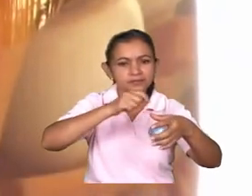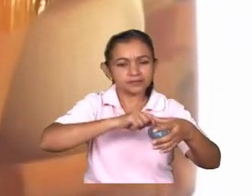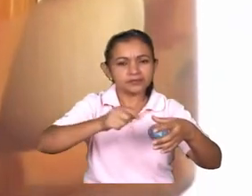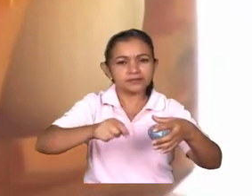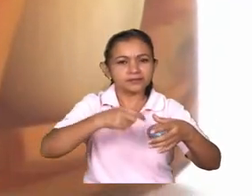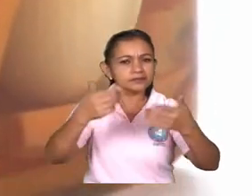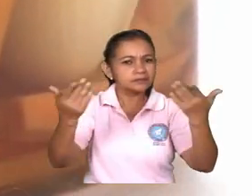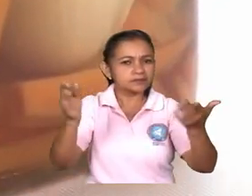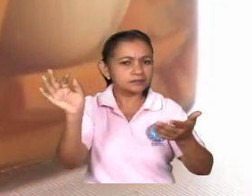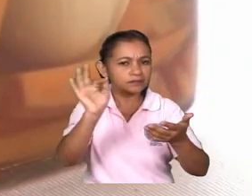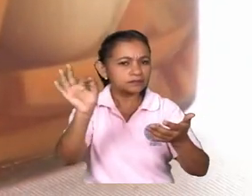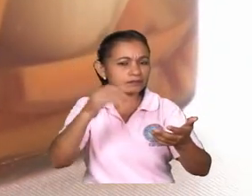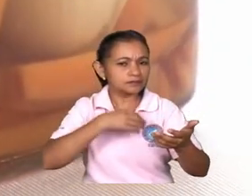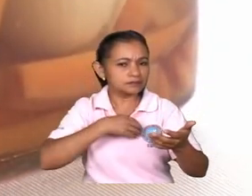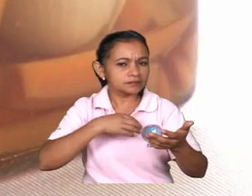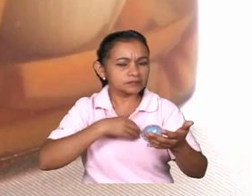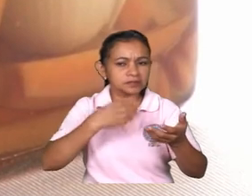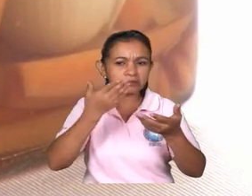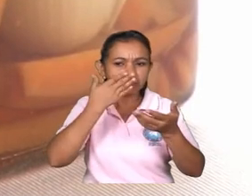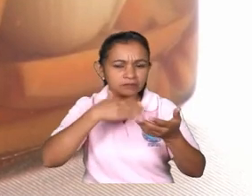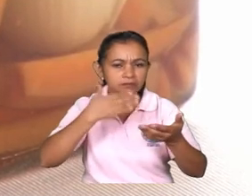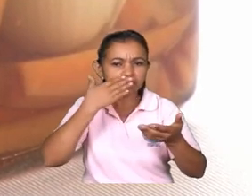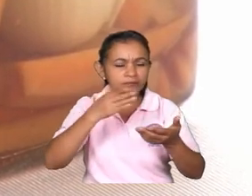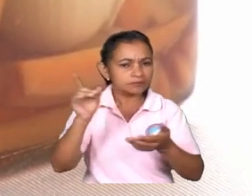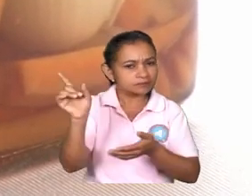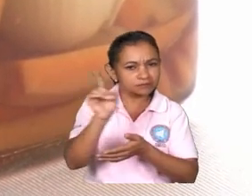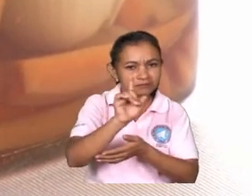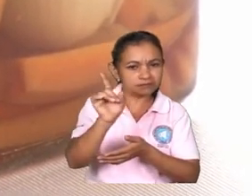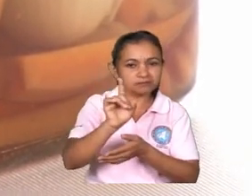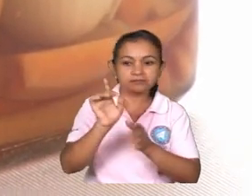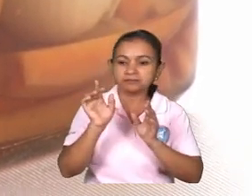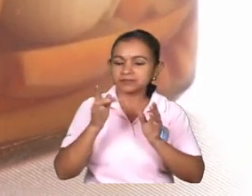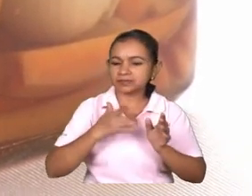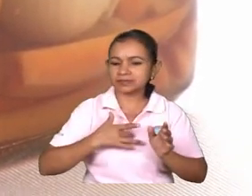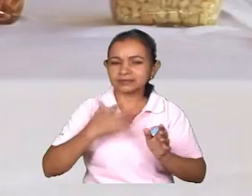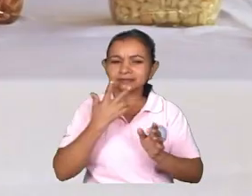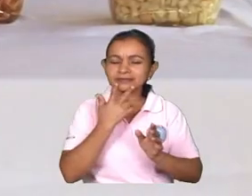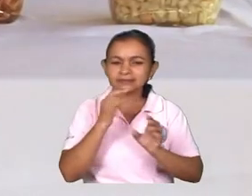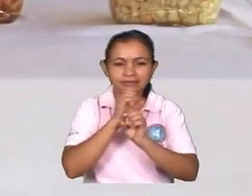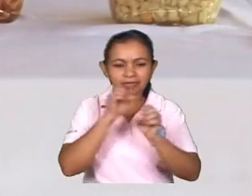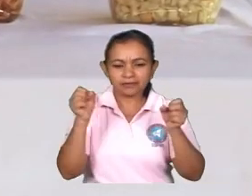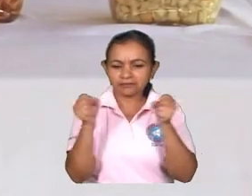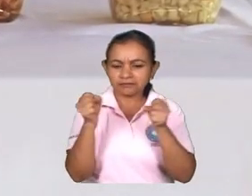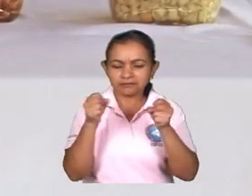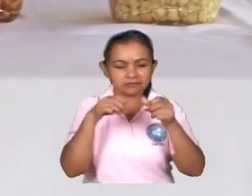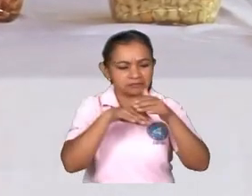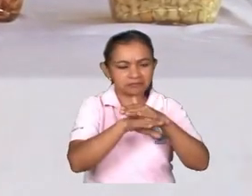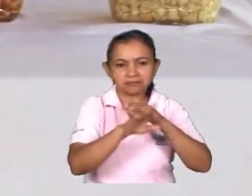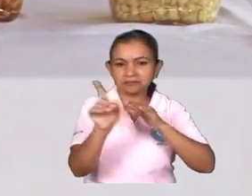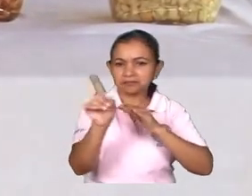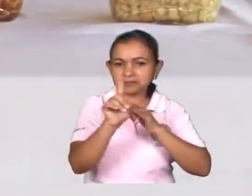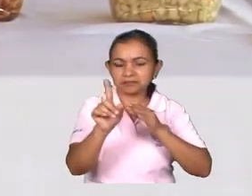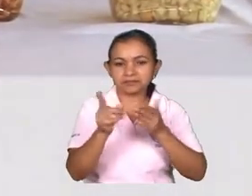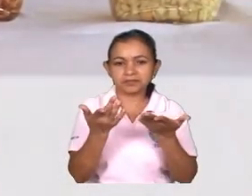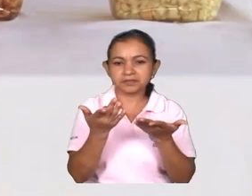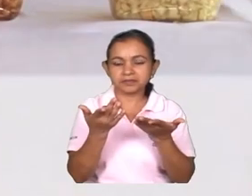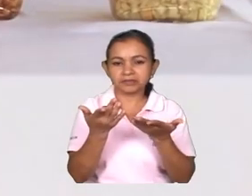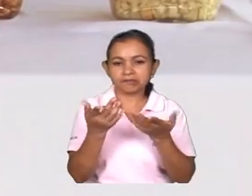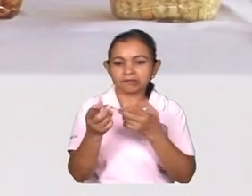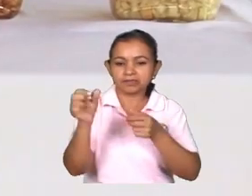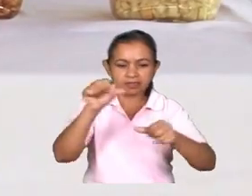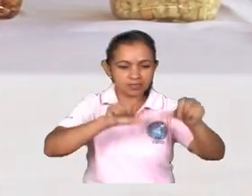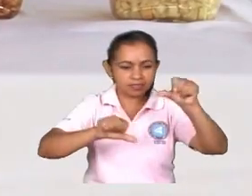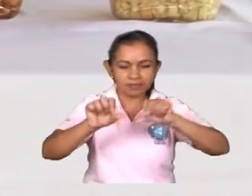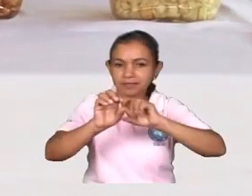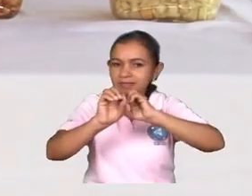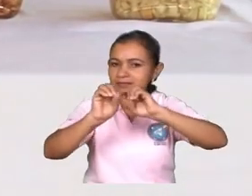qué característica toma, si se descompone o no se descompone, y él no necesita refrigeración. No lleva preservante, es